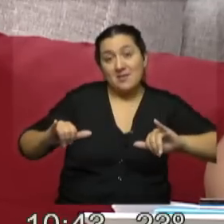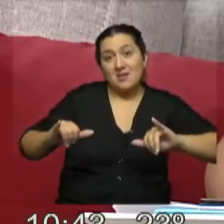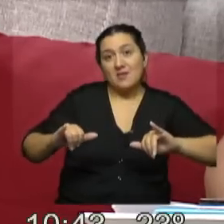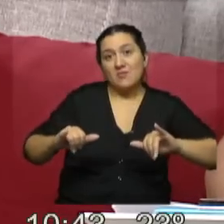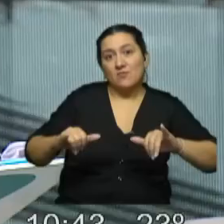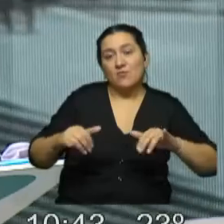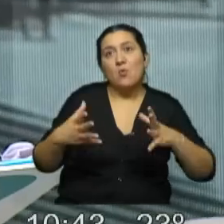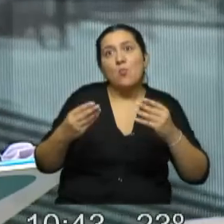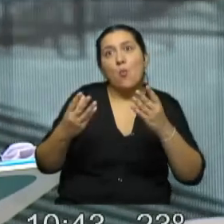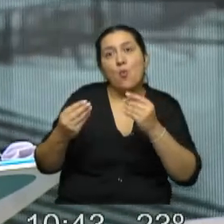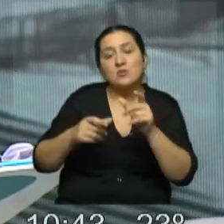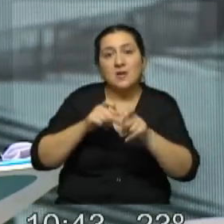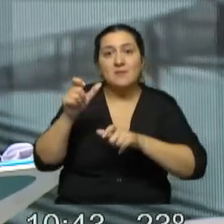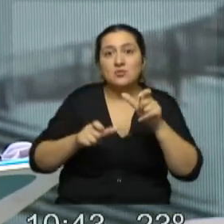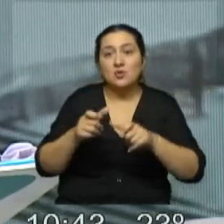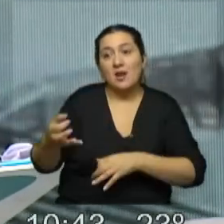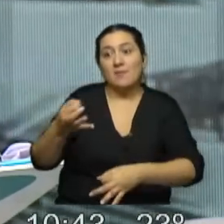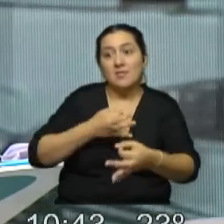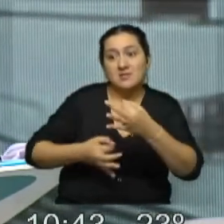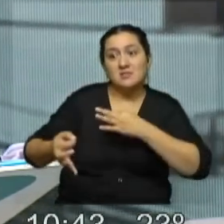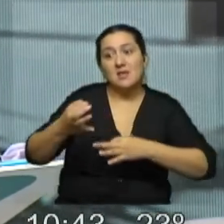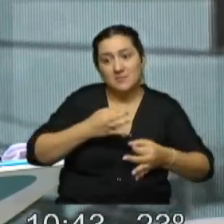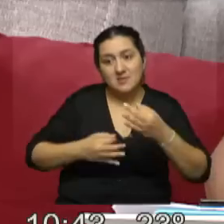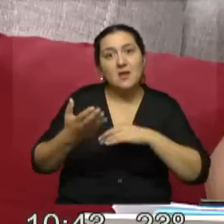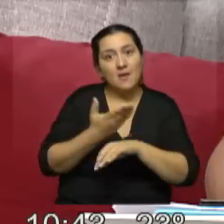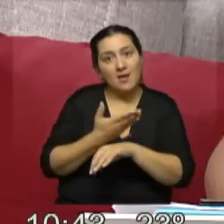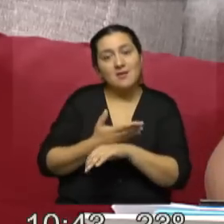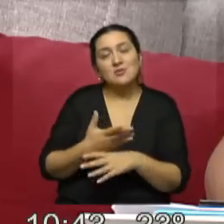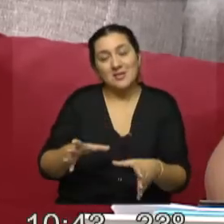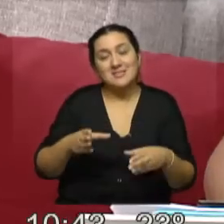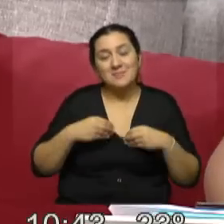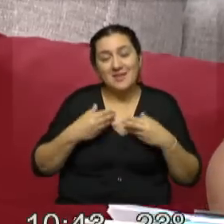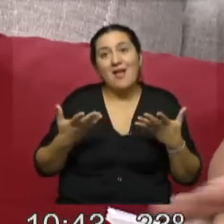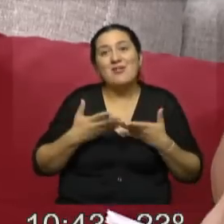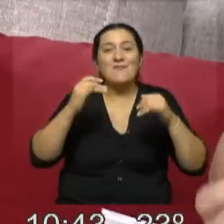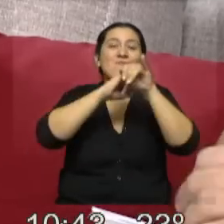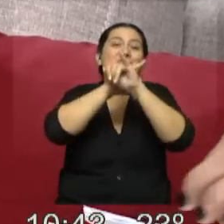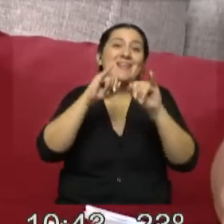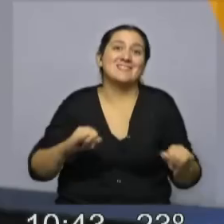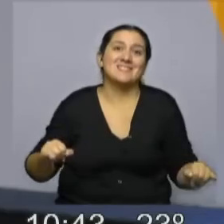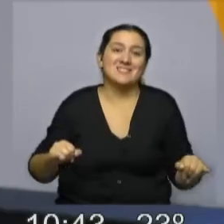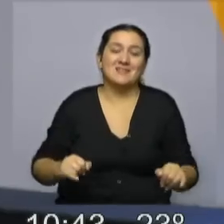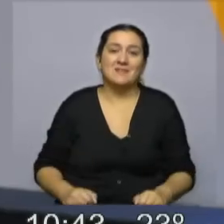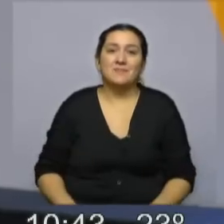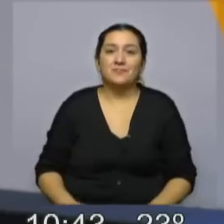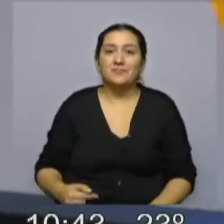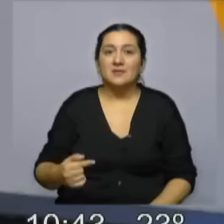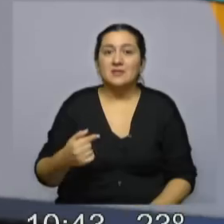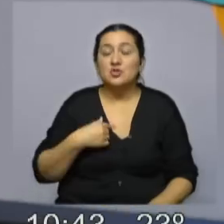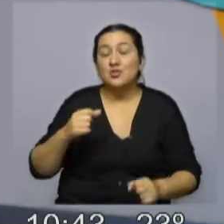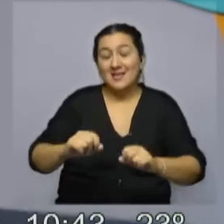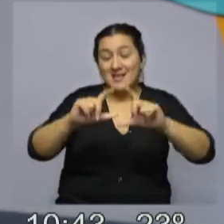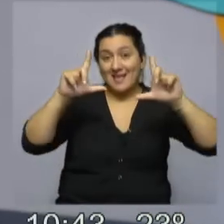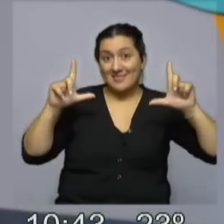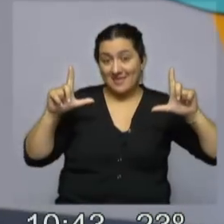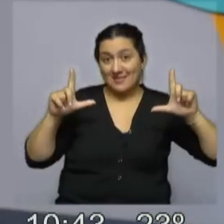demasiada gente la que me decía y bueno acepté y estoy muy feliz de haber si hoy te soy te candidatea